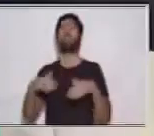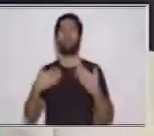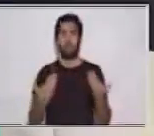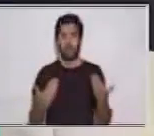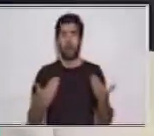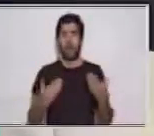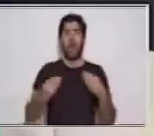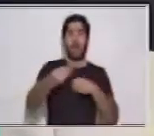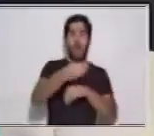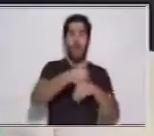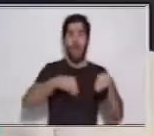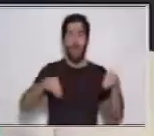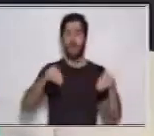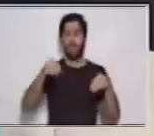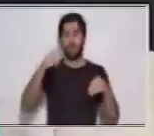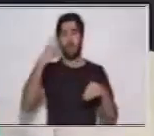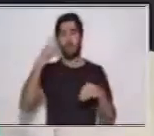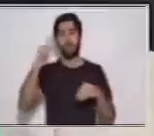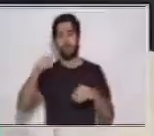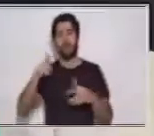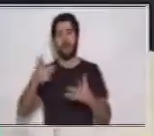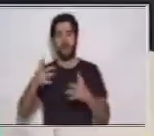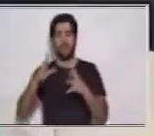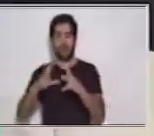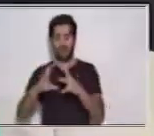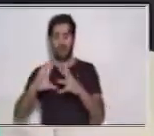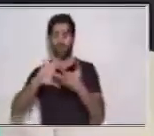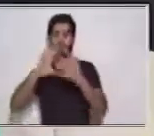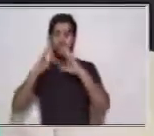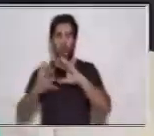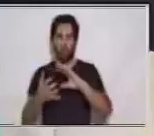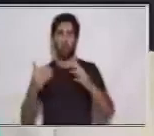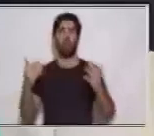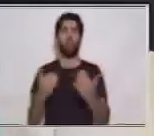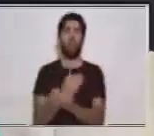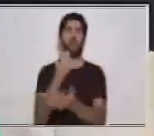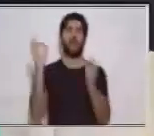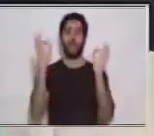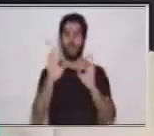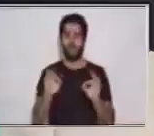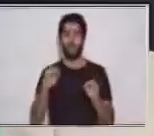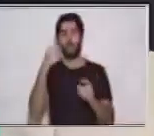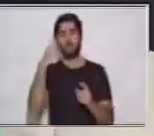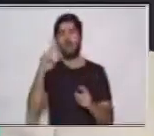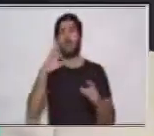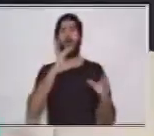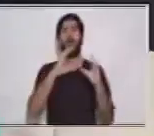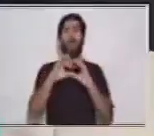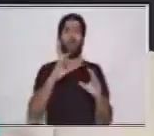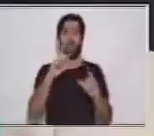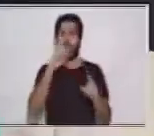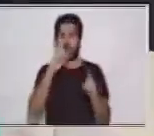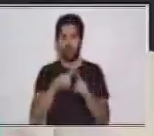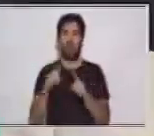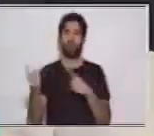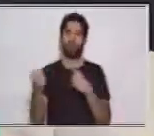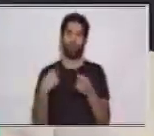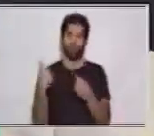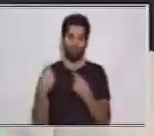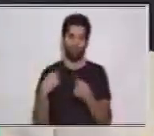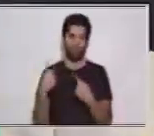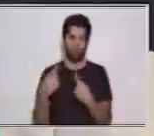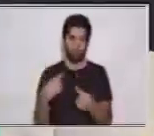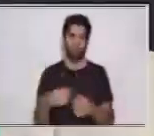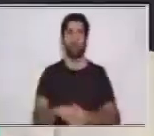en todo un fenómeno social, pues están revolucionando la forma de comunicarse e interactuar. Muy